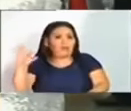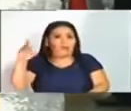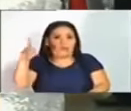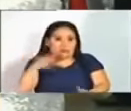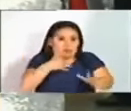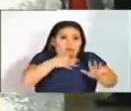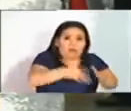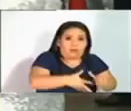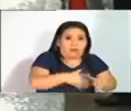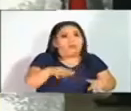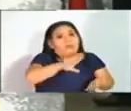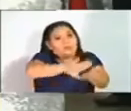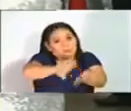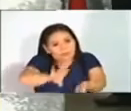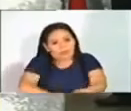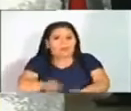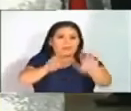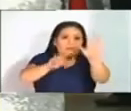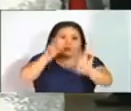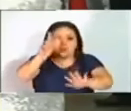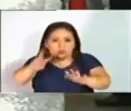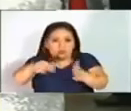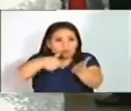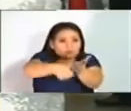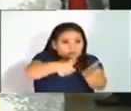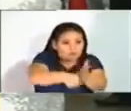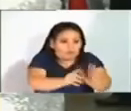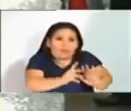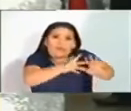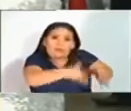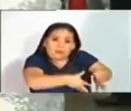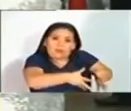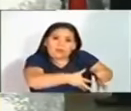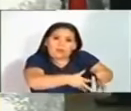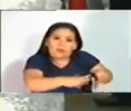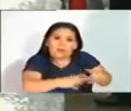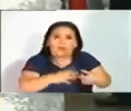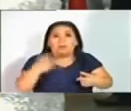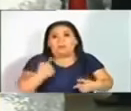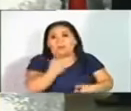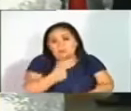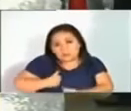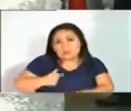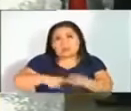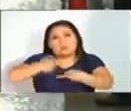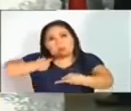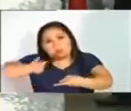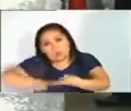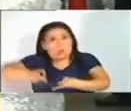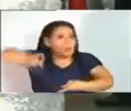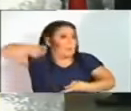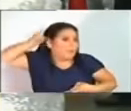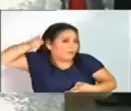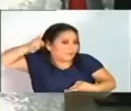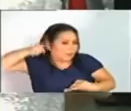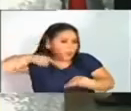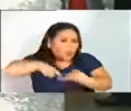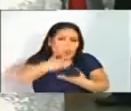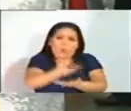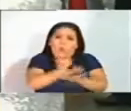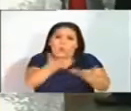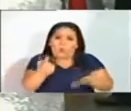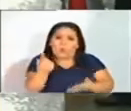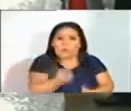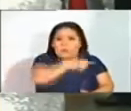262 alcaldías también. Y de lo que queda, se le paga a los soldados, a los policías, a los maestros y a todos